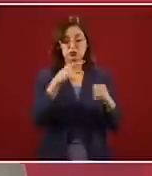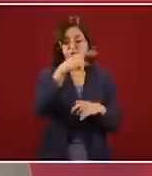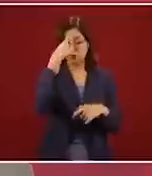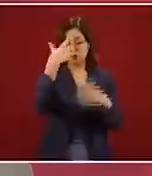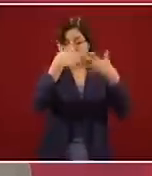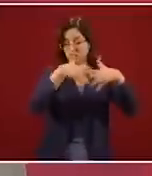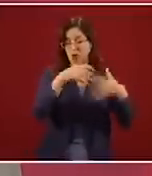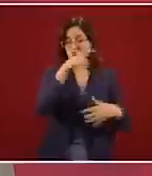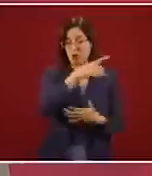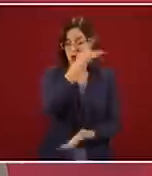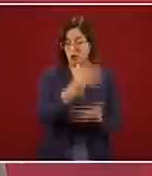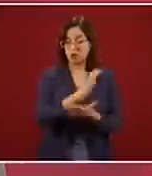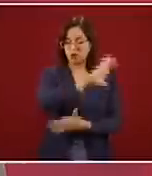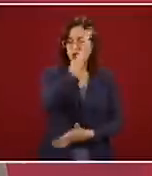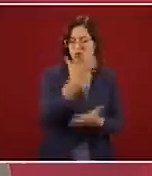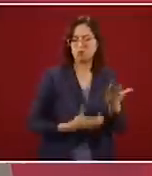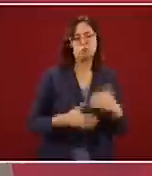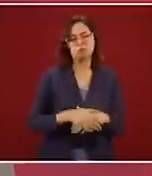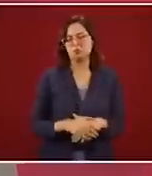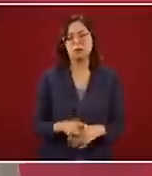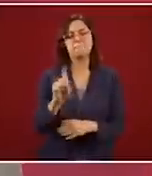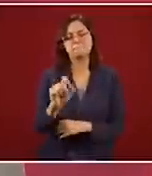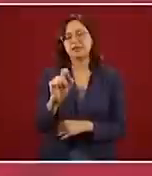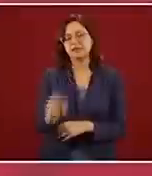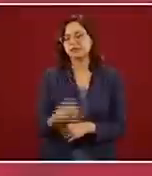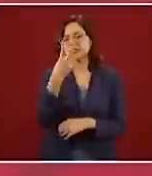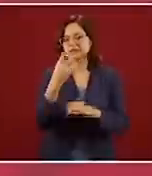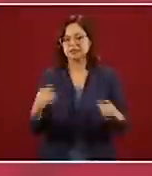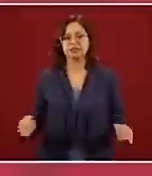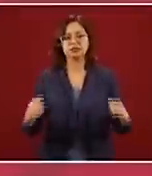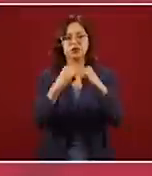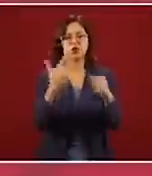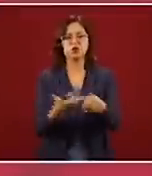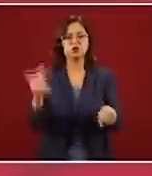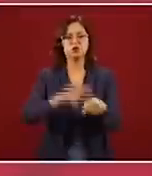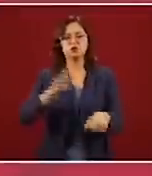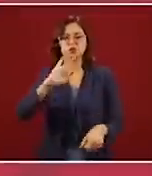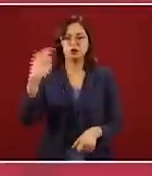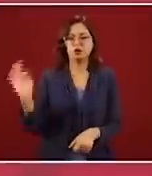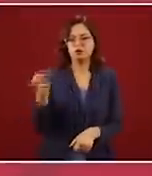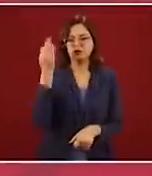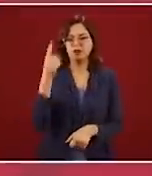pasado, hay la mitad de los 23 institutos y hospitales federales